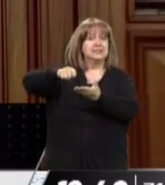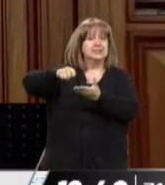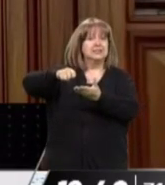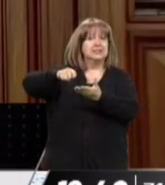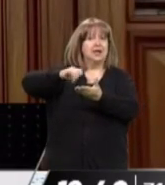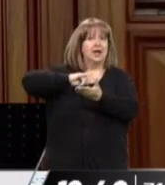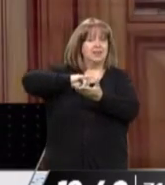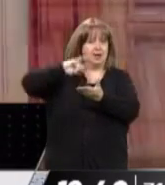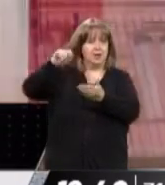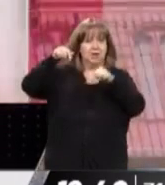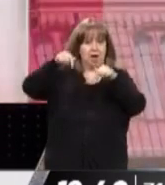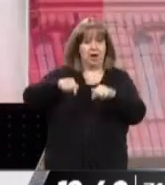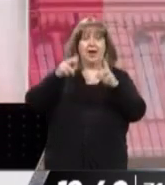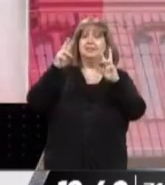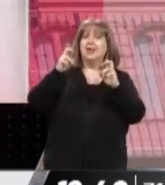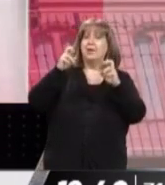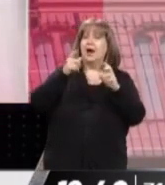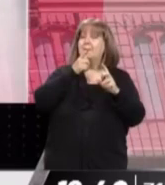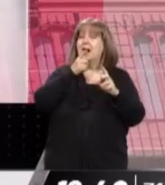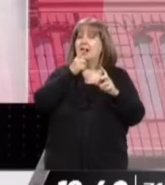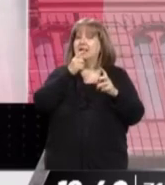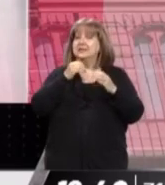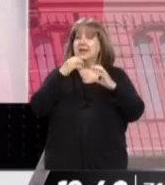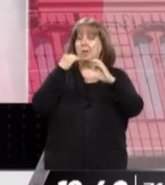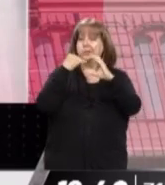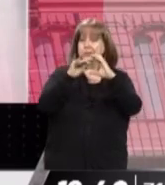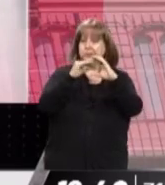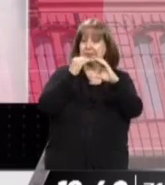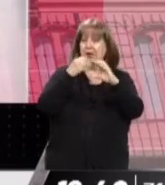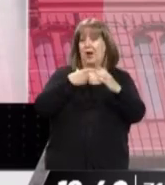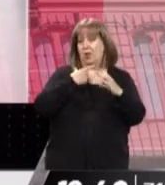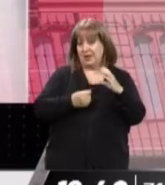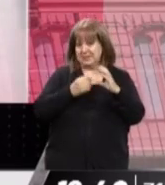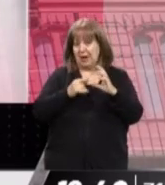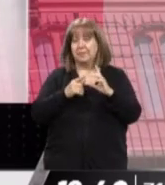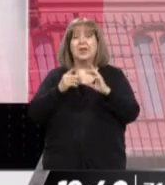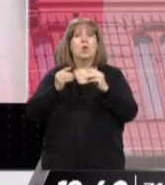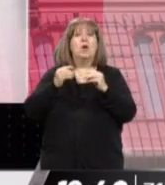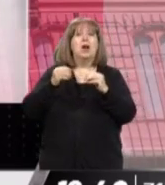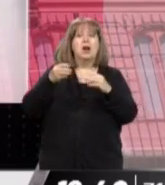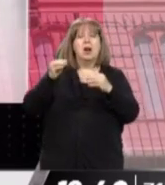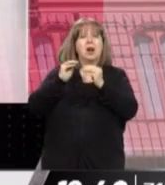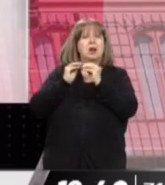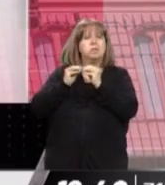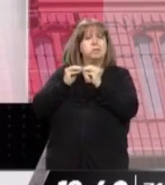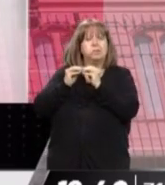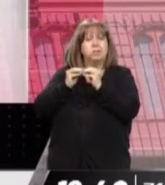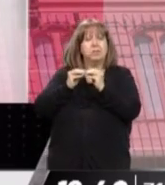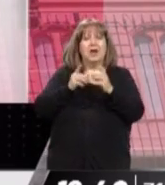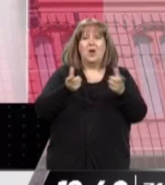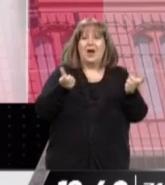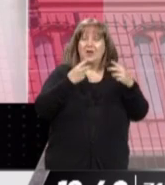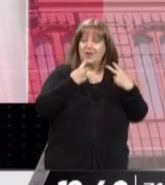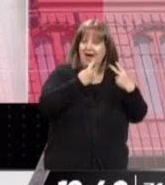escándalo conocido a través del espionaje de algunos chats que tuvo que ver con una reunión en el Lago Escondido. Recordarán ustedes, entre funcionarios, miembros